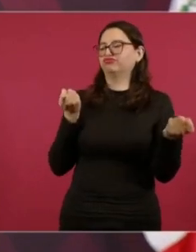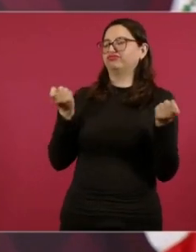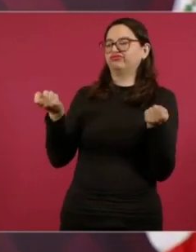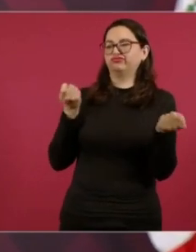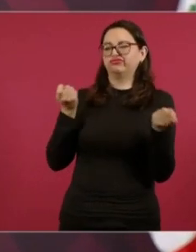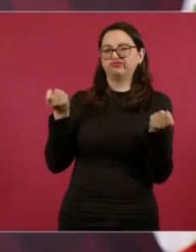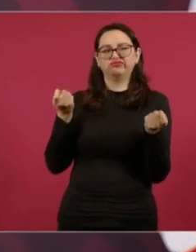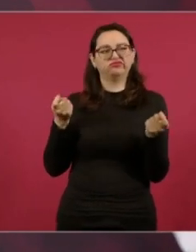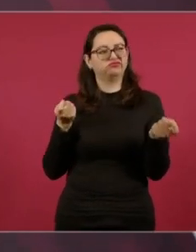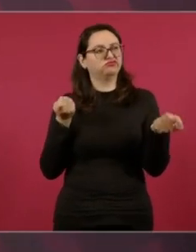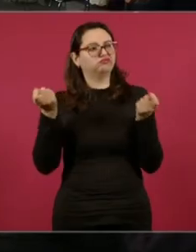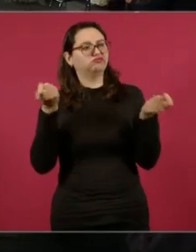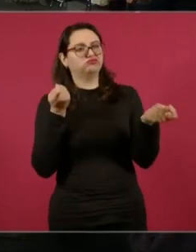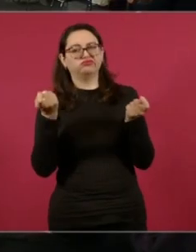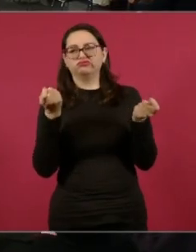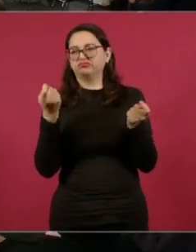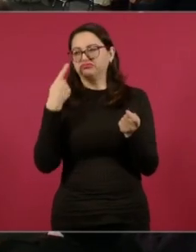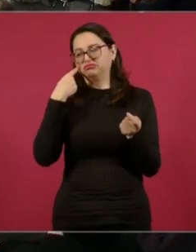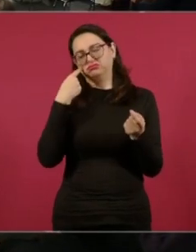las que